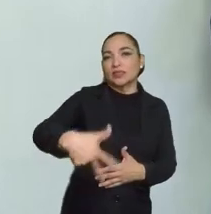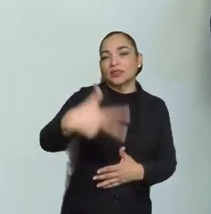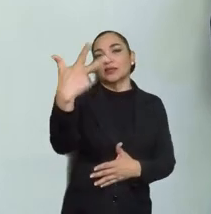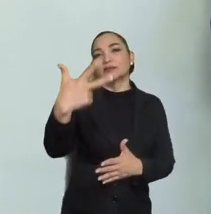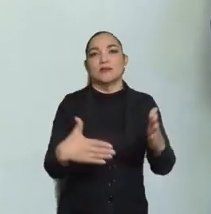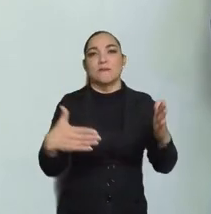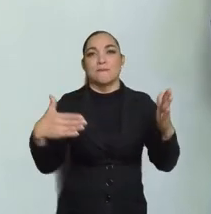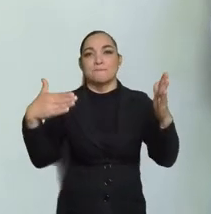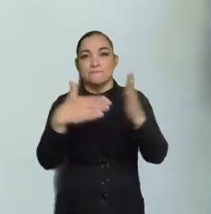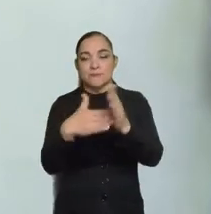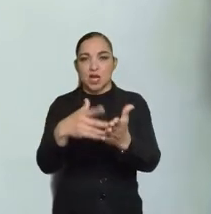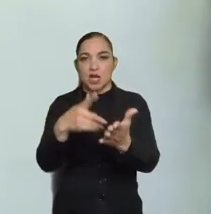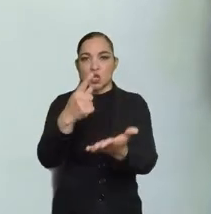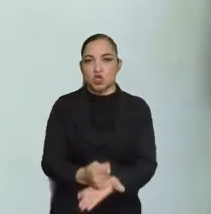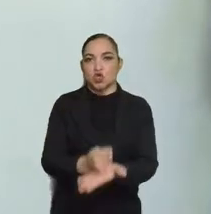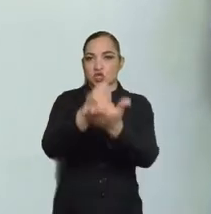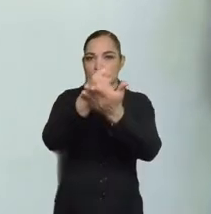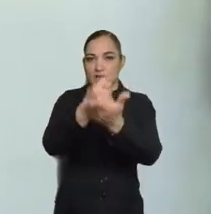Y